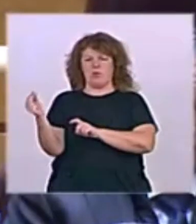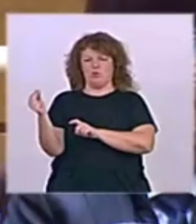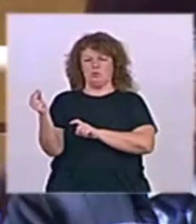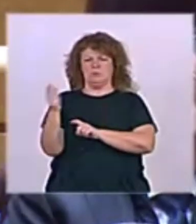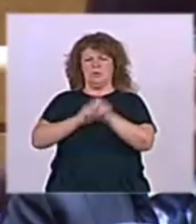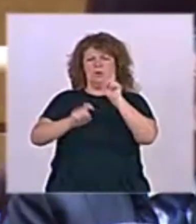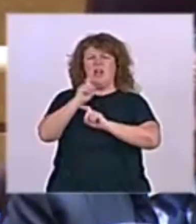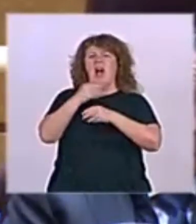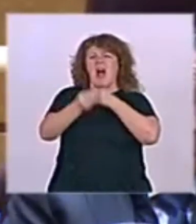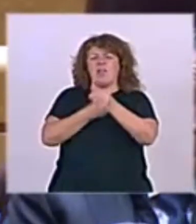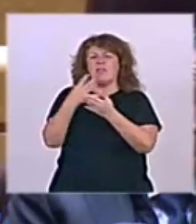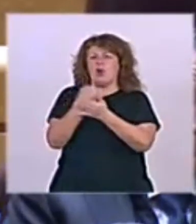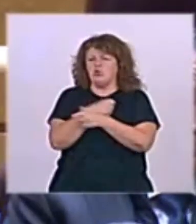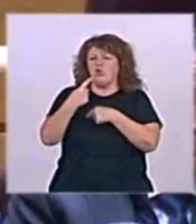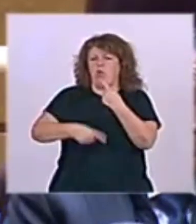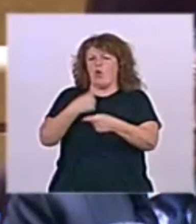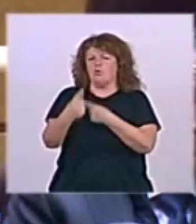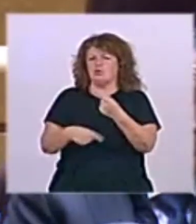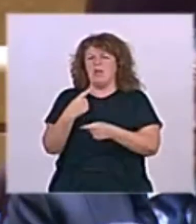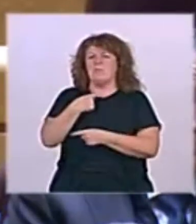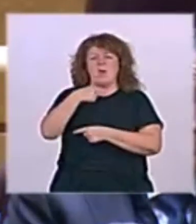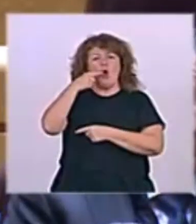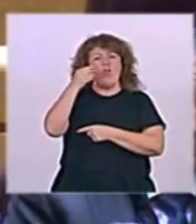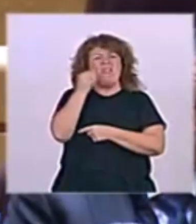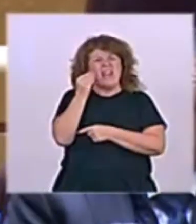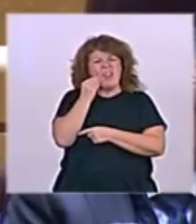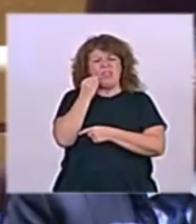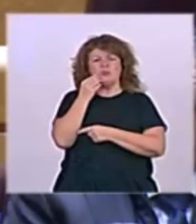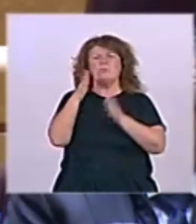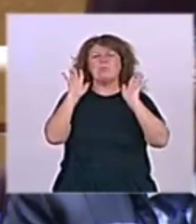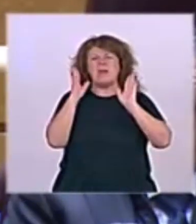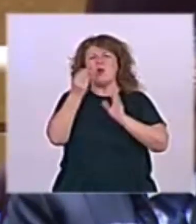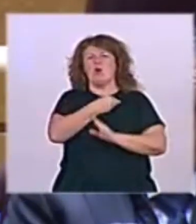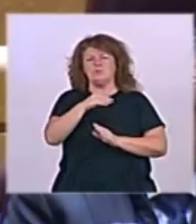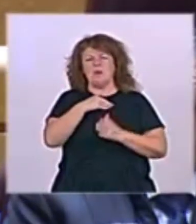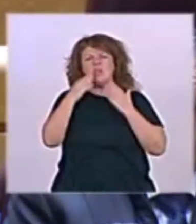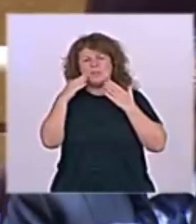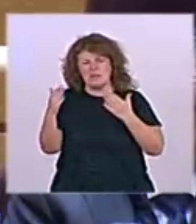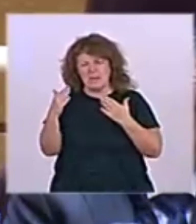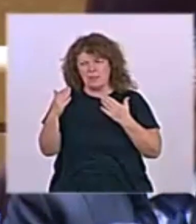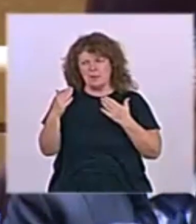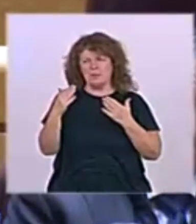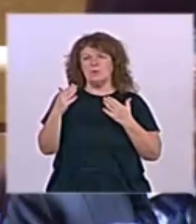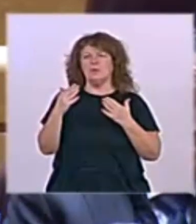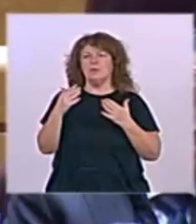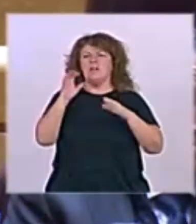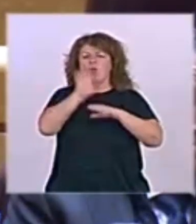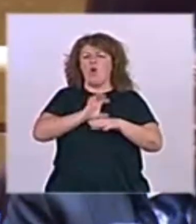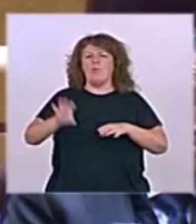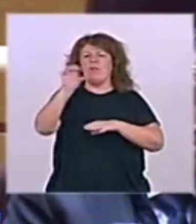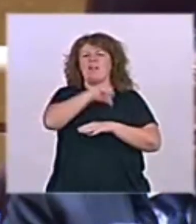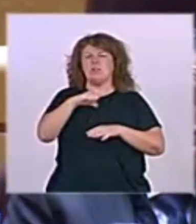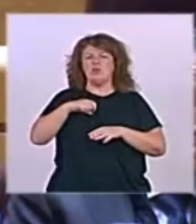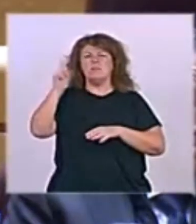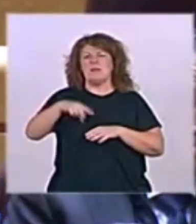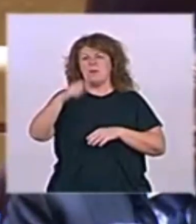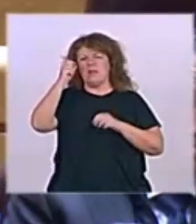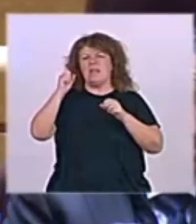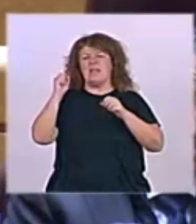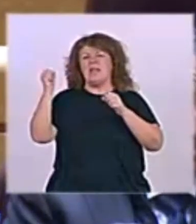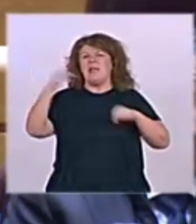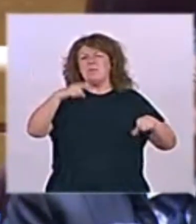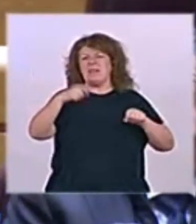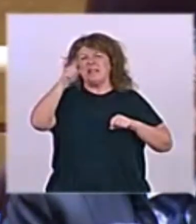Los españoles Se lo agradecerán Las comunidades autónomas También Y los inmigrantes También Y termino Recuerde, señor ministro Puigdemont